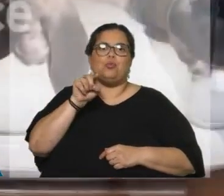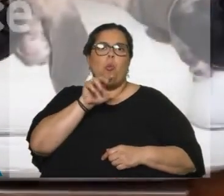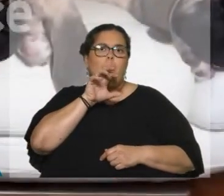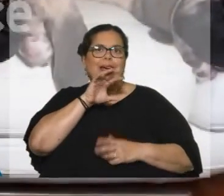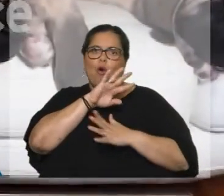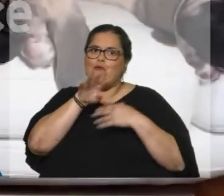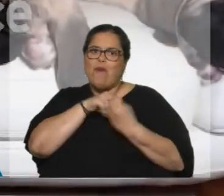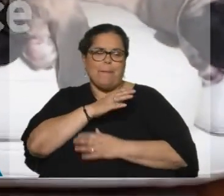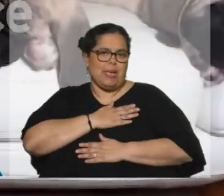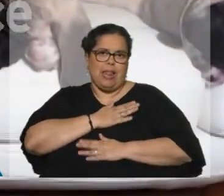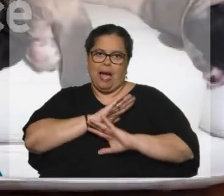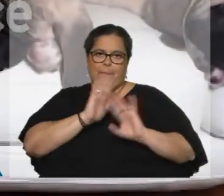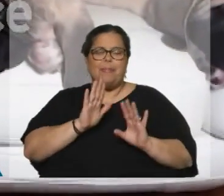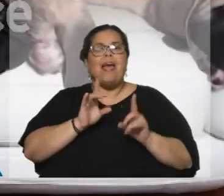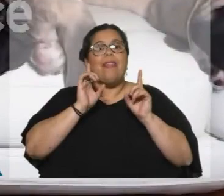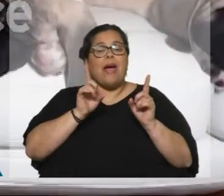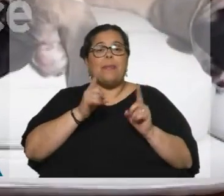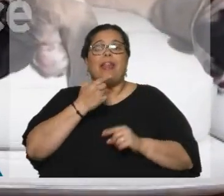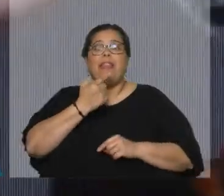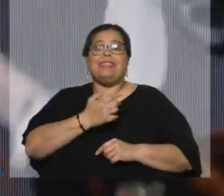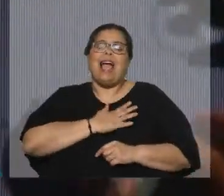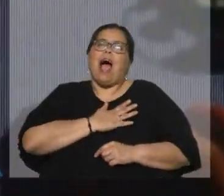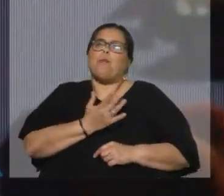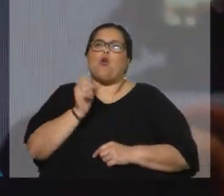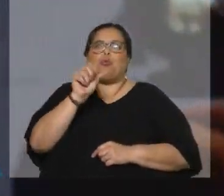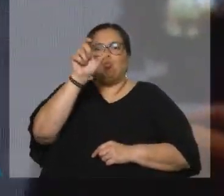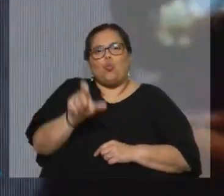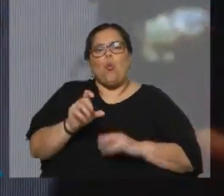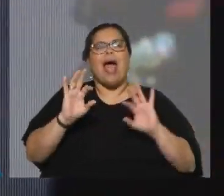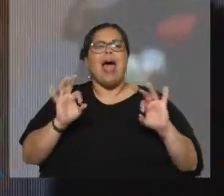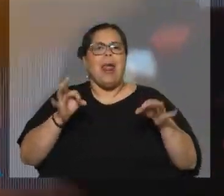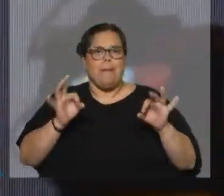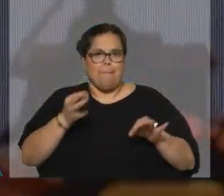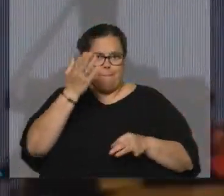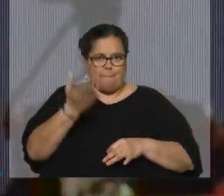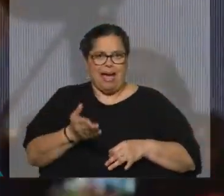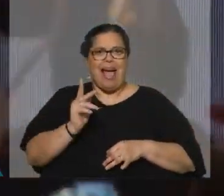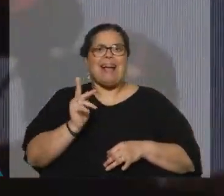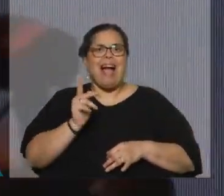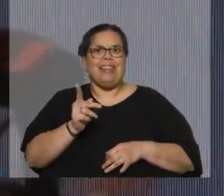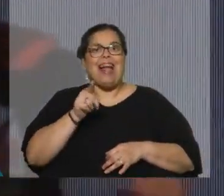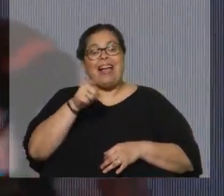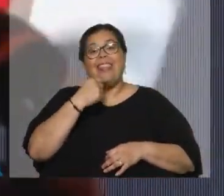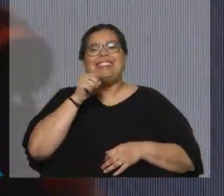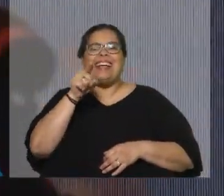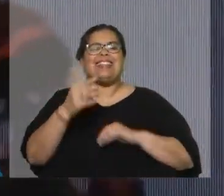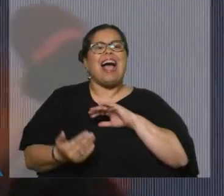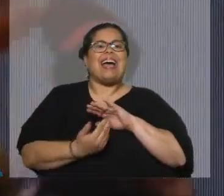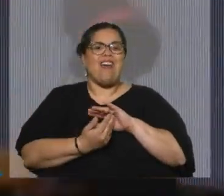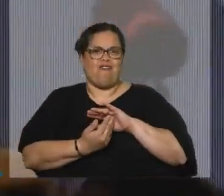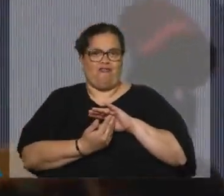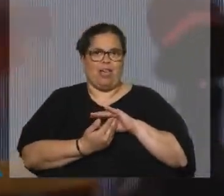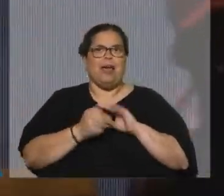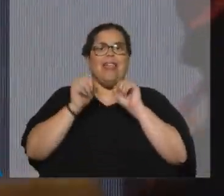esto sin perjuicio del amor que manifiesta por su hermana Karina Miley a la que le llama el jefe y a la que presenta como la